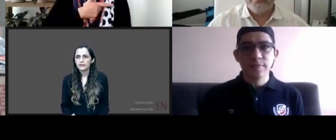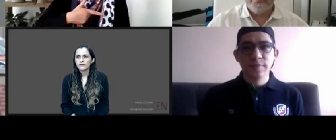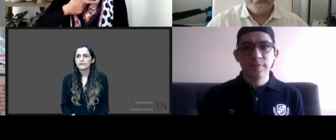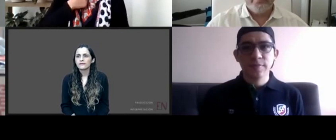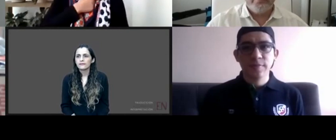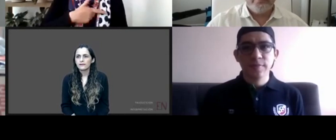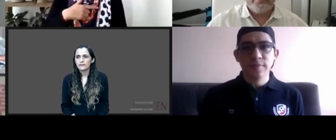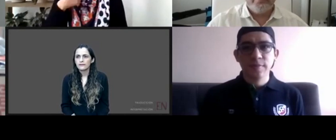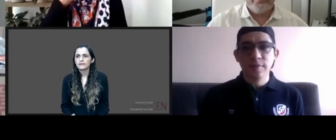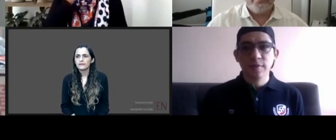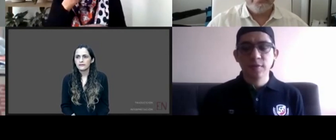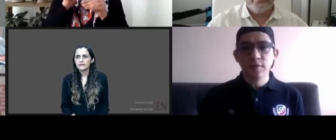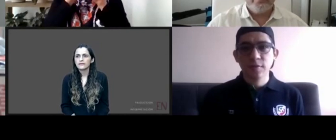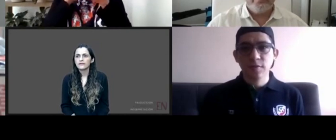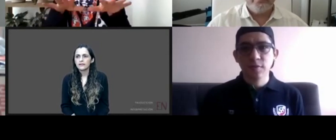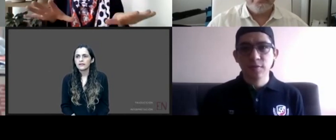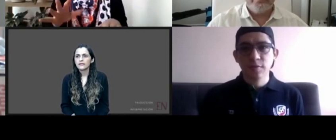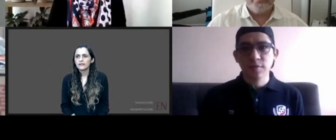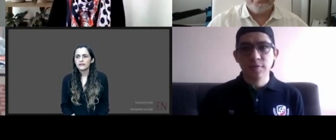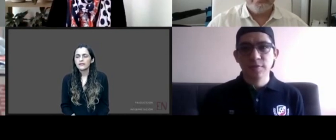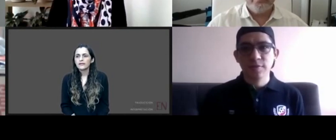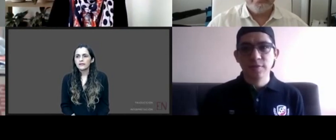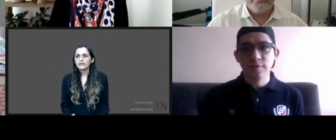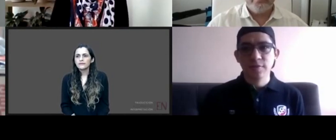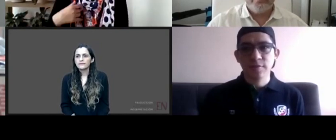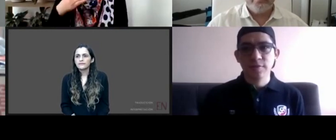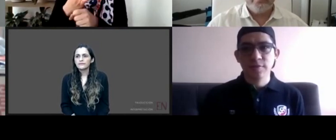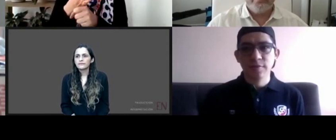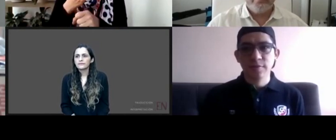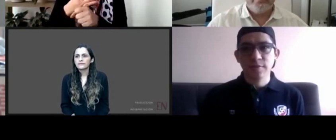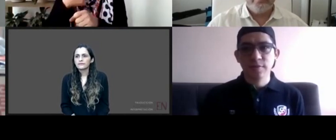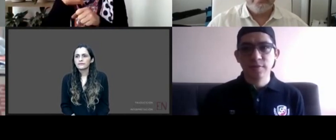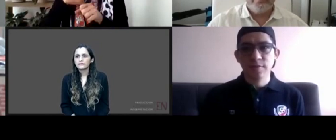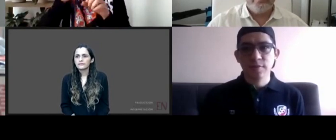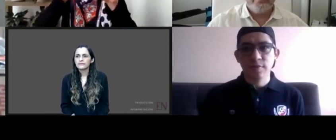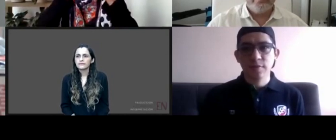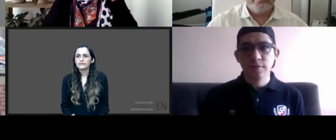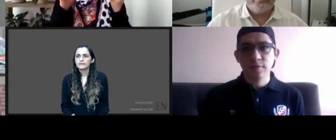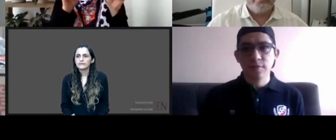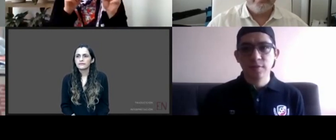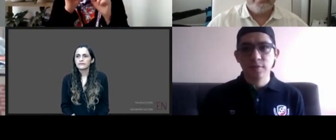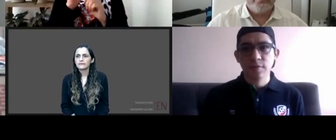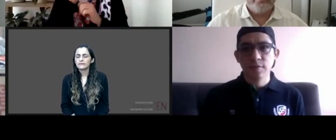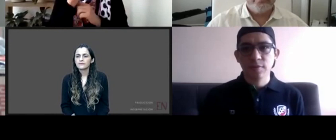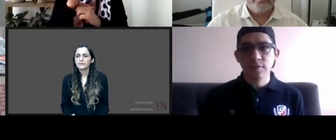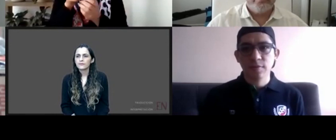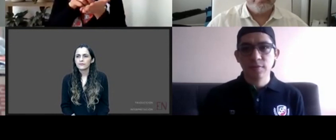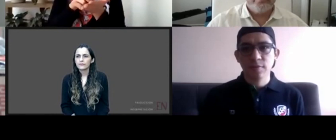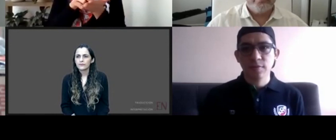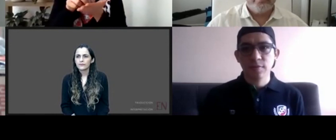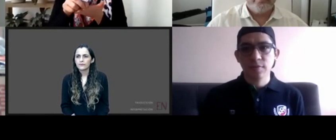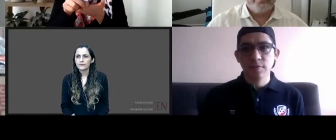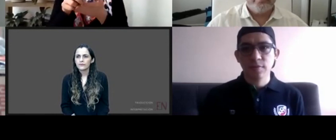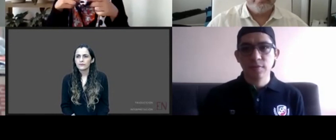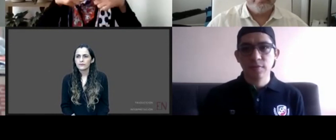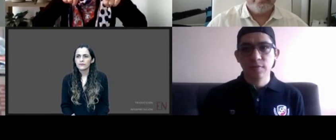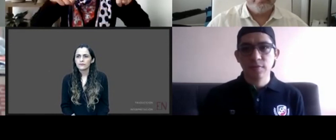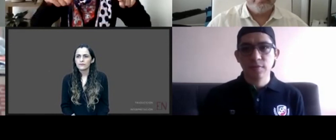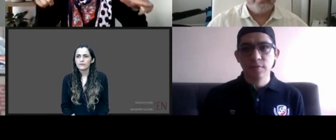Pues muchas gracias por la invitación. Participo con mucho gusto y me gustaría en este momento